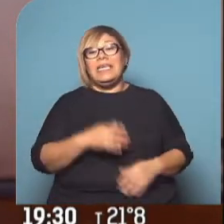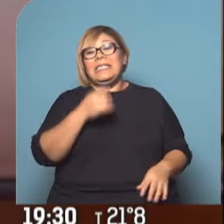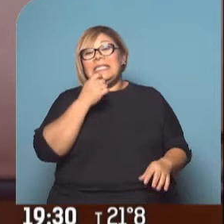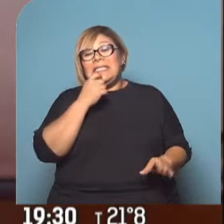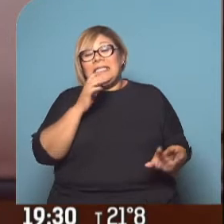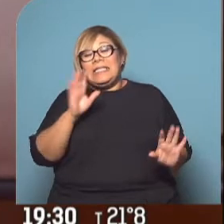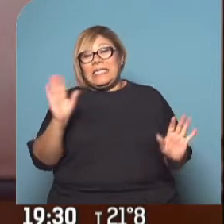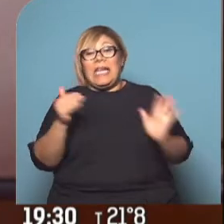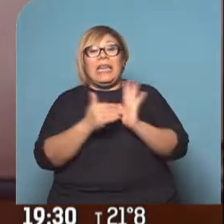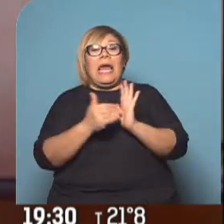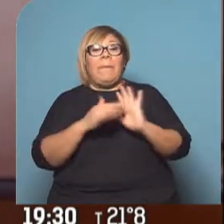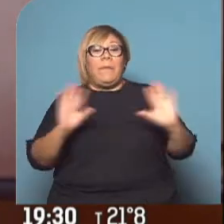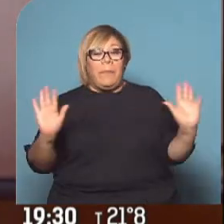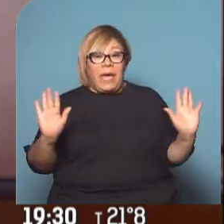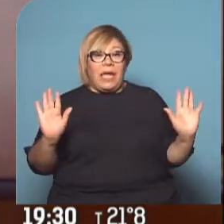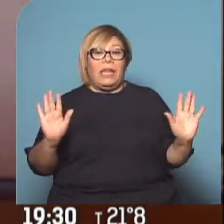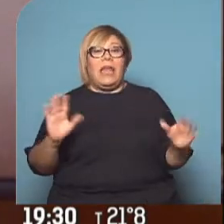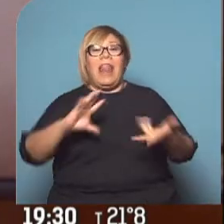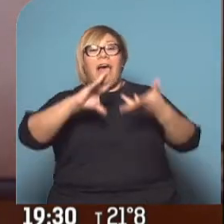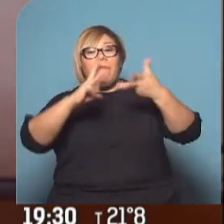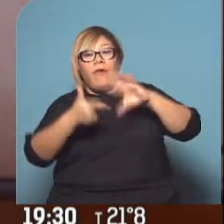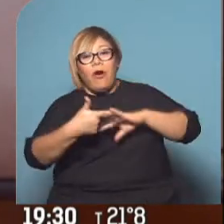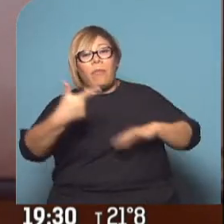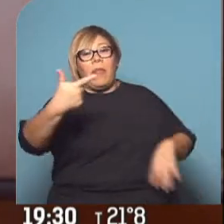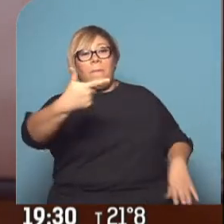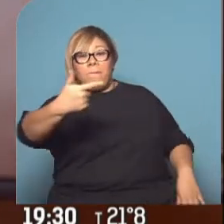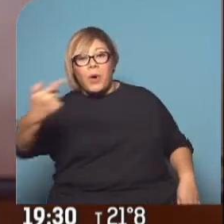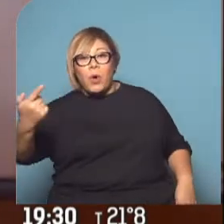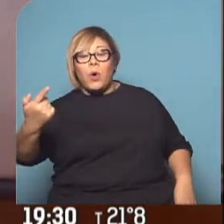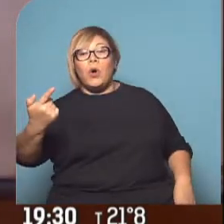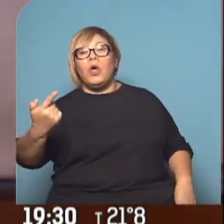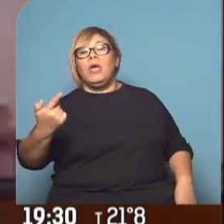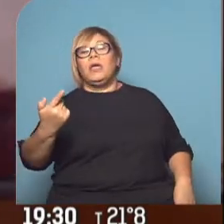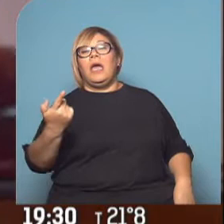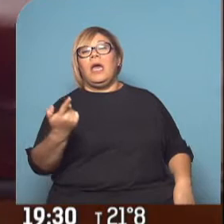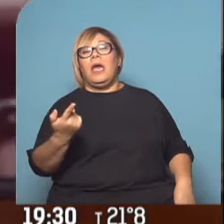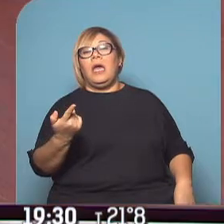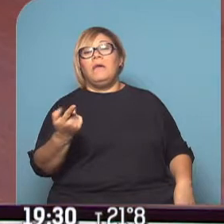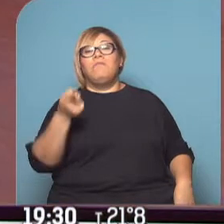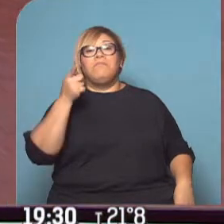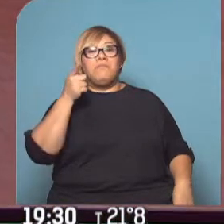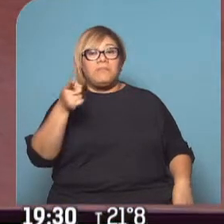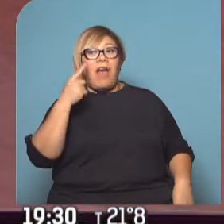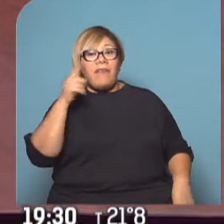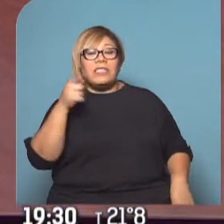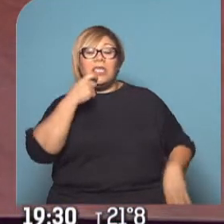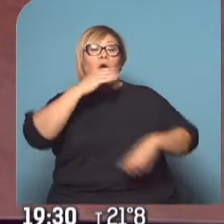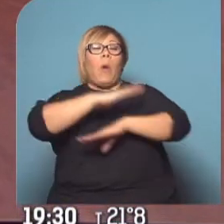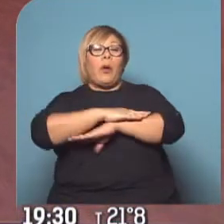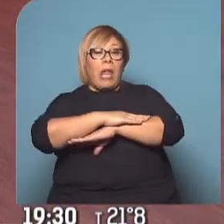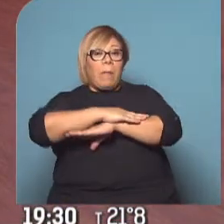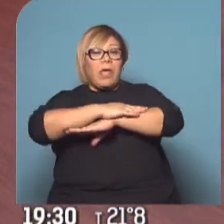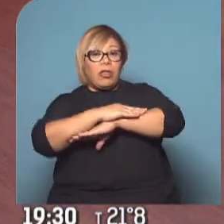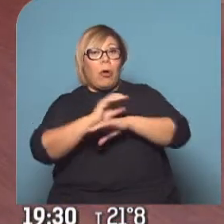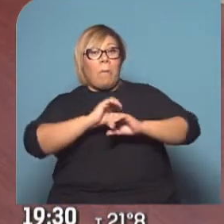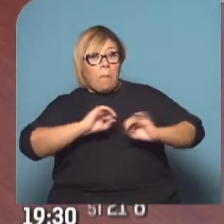que el modus operandi, con el grado de imputabilidad o no, es decir, si ha sido responsable de su comportamiento o no. Me parece que